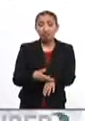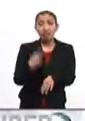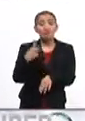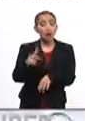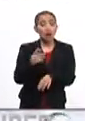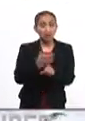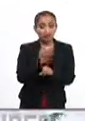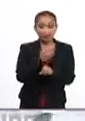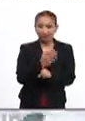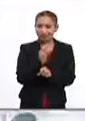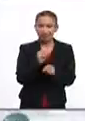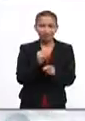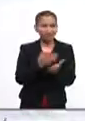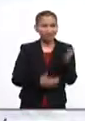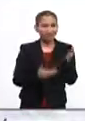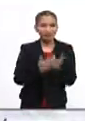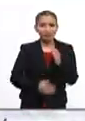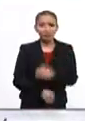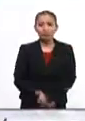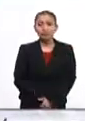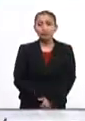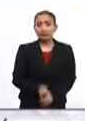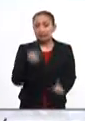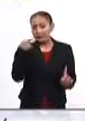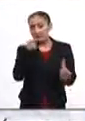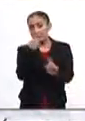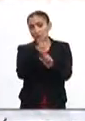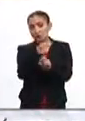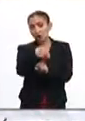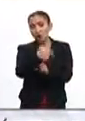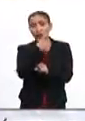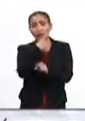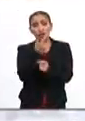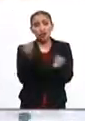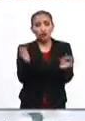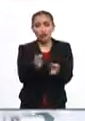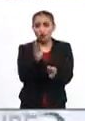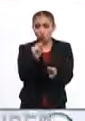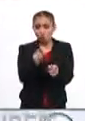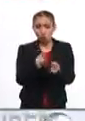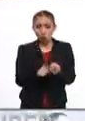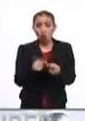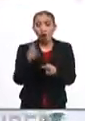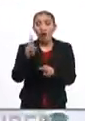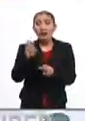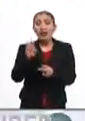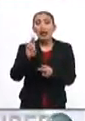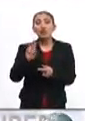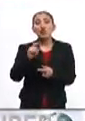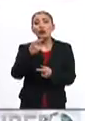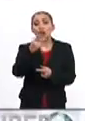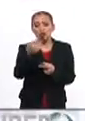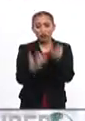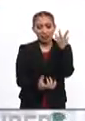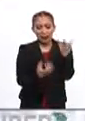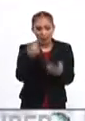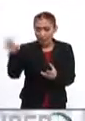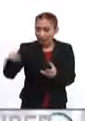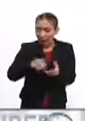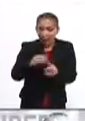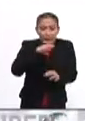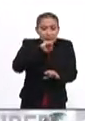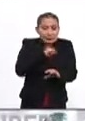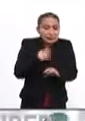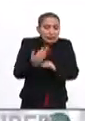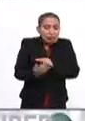pero no es suficiente. La prioridad es que los niños no pasen frío. Los refugiados queman todo lo que encuentran para entrar